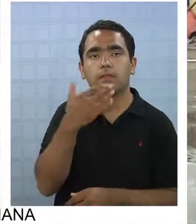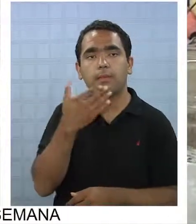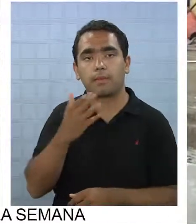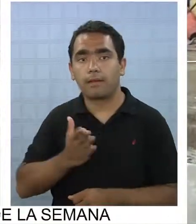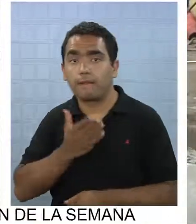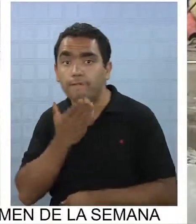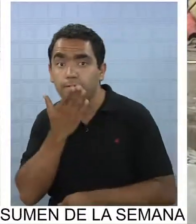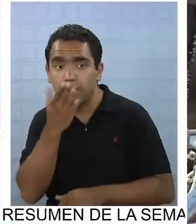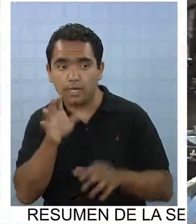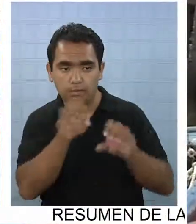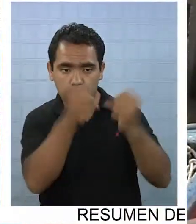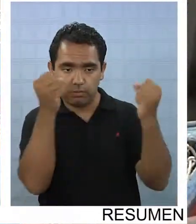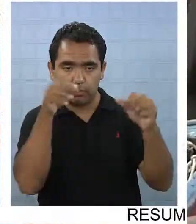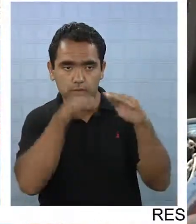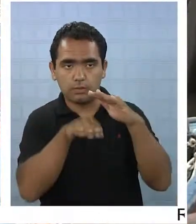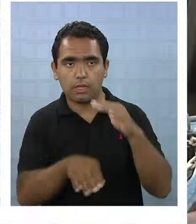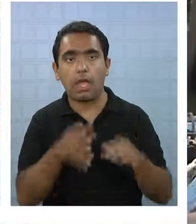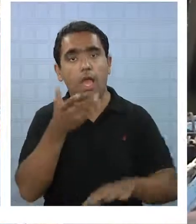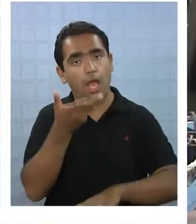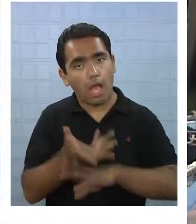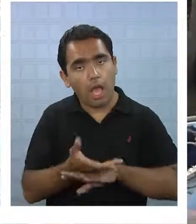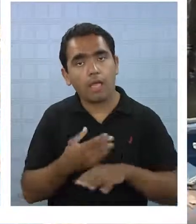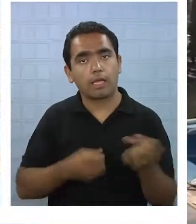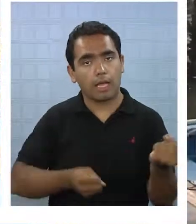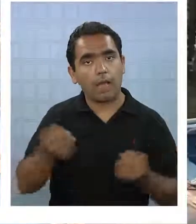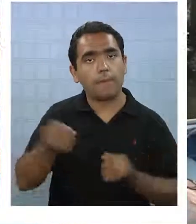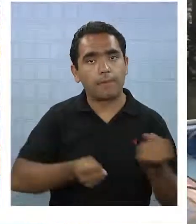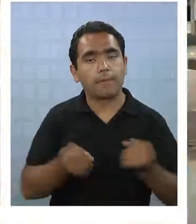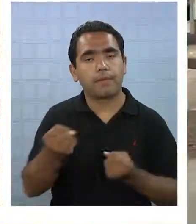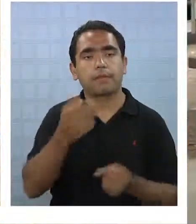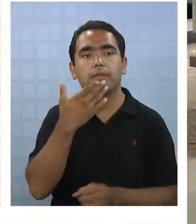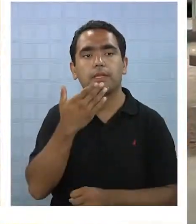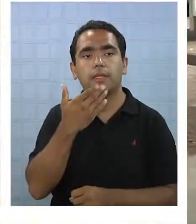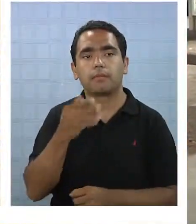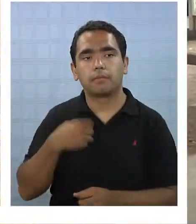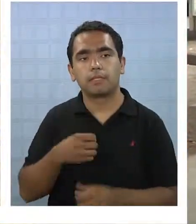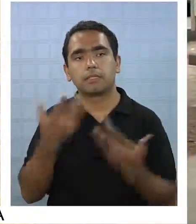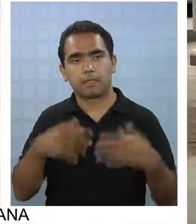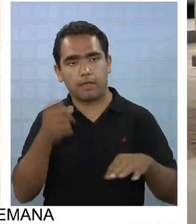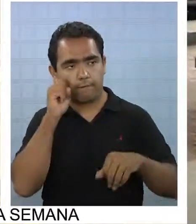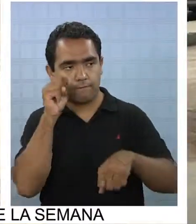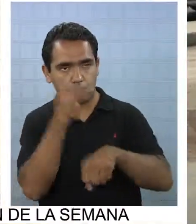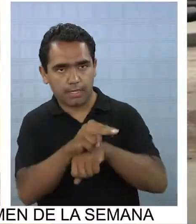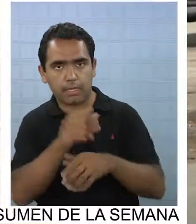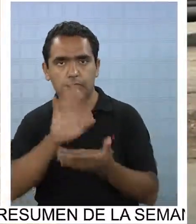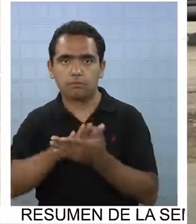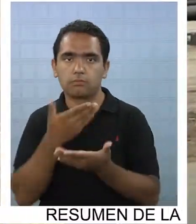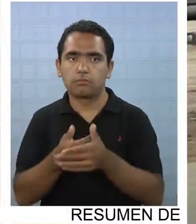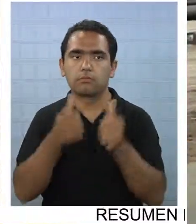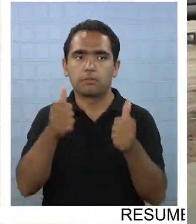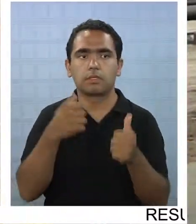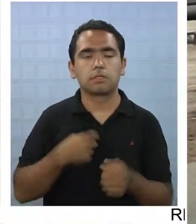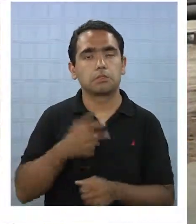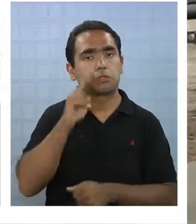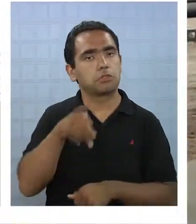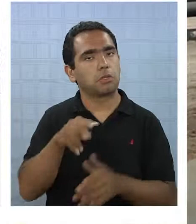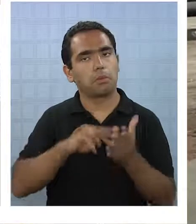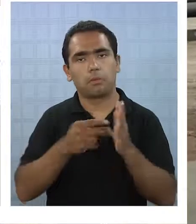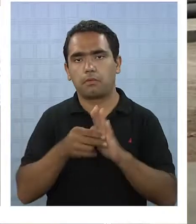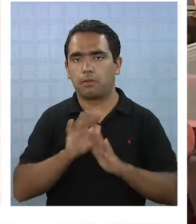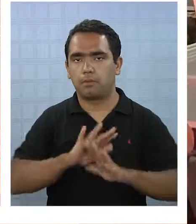aseguran que cuentan con camiones refrigeradores y agregan haber sido fiscalizado por sanidad sin que se encontraran problemas.